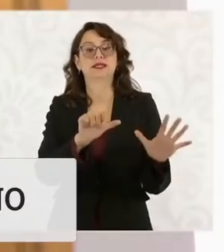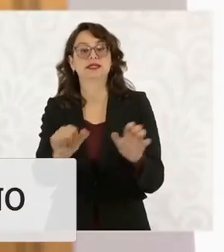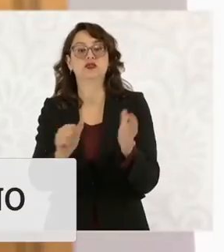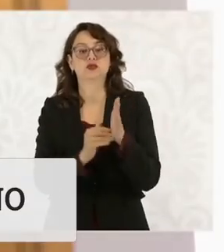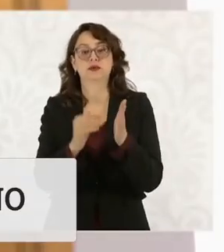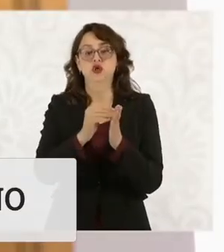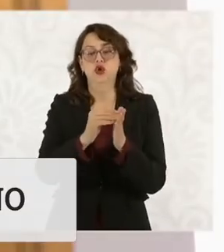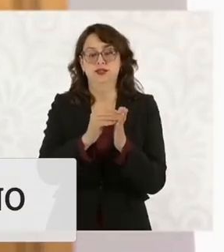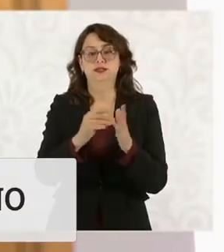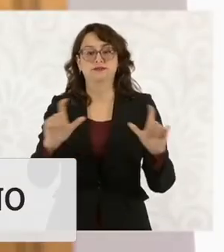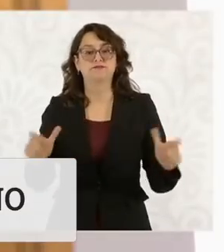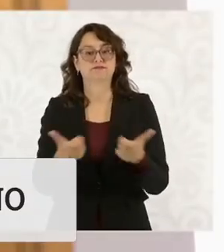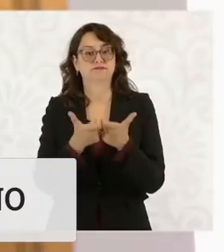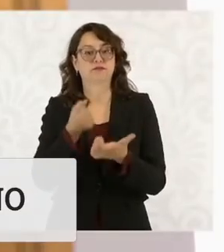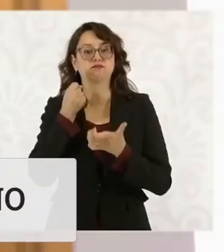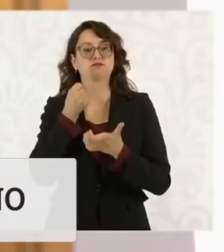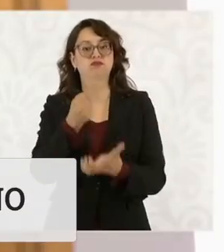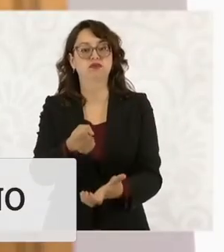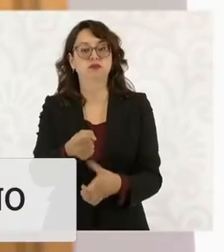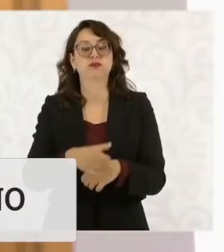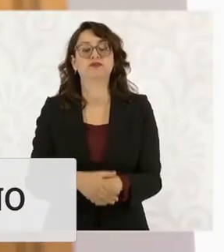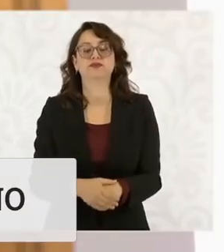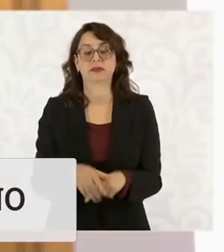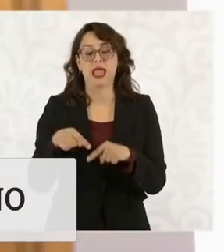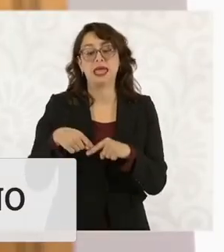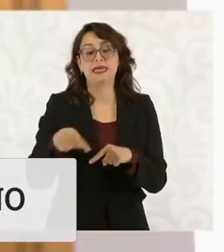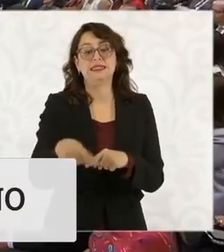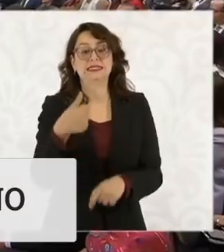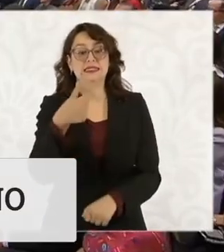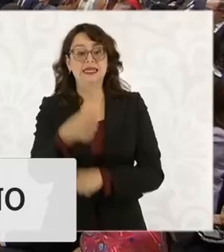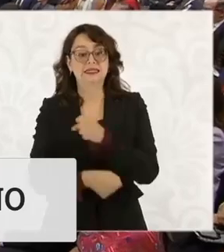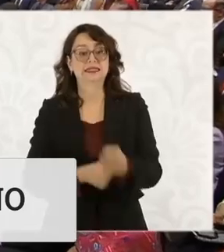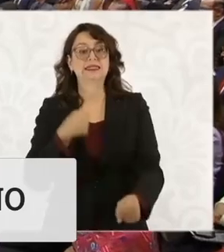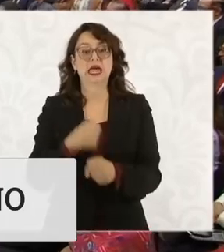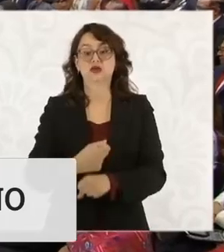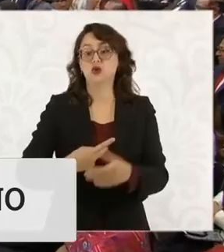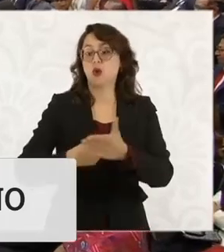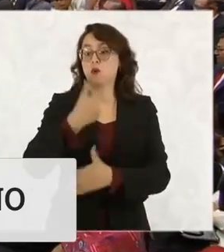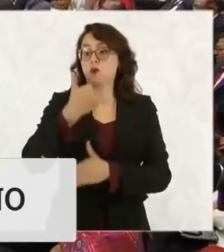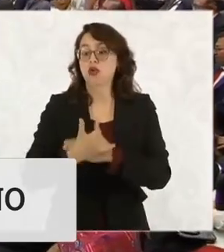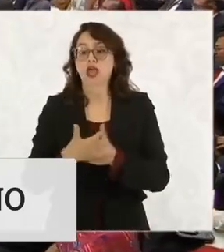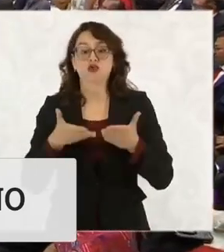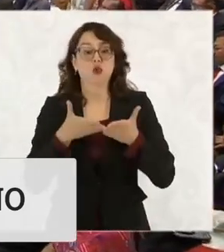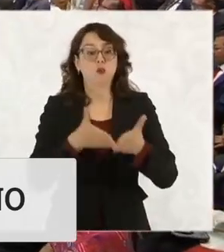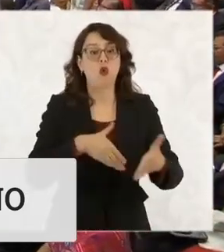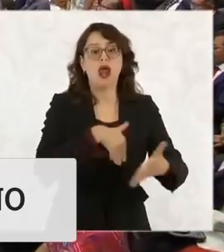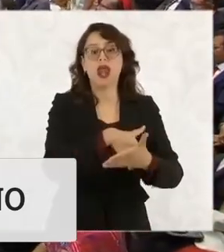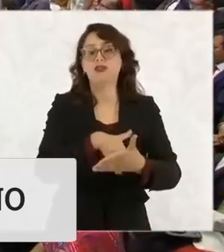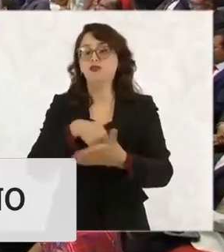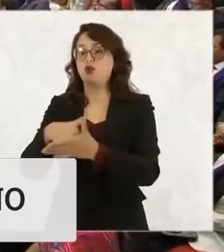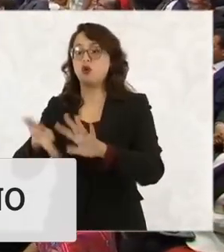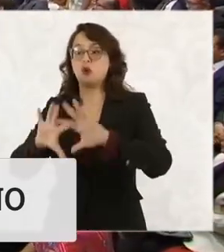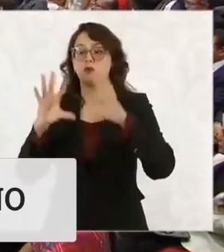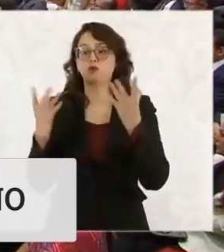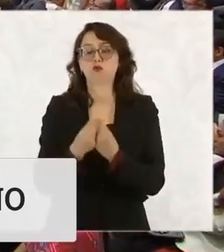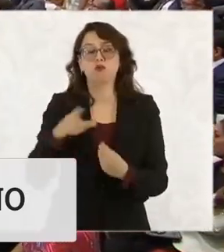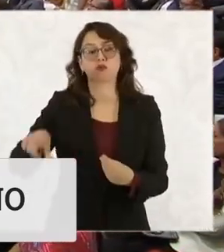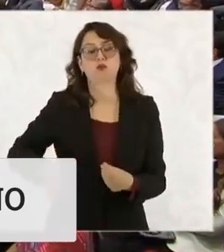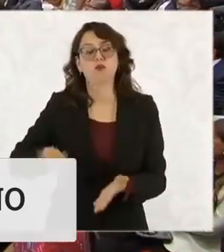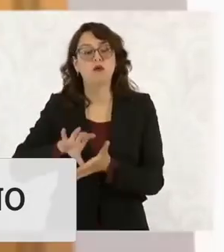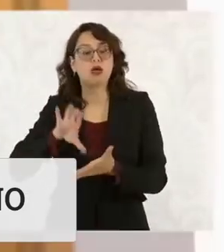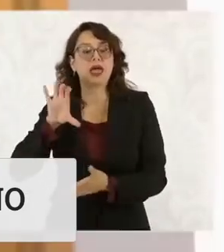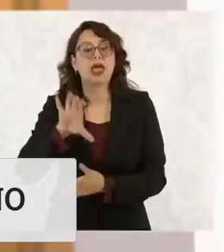5,600 millones. Estimamos que para el sexenio estos proyectos de puertos representan una inversión pública